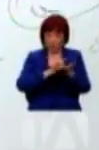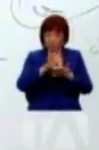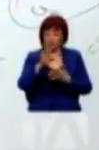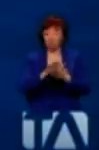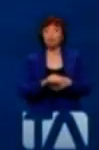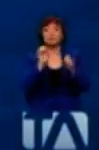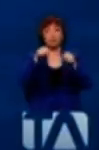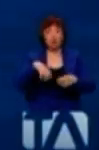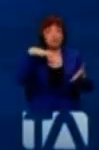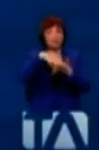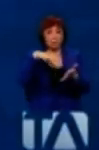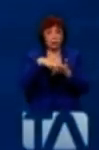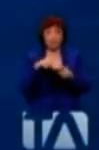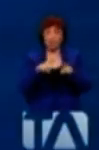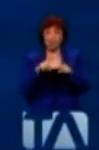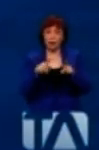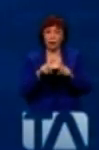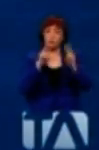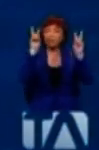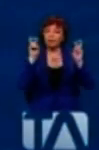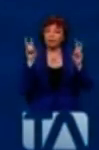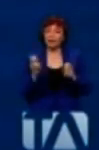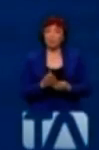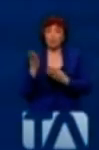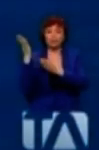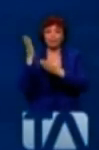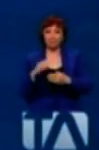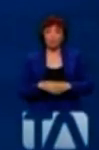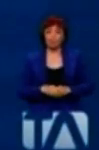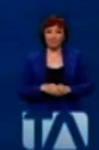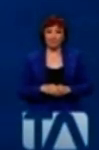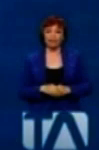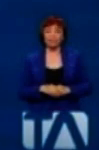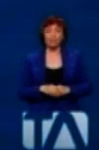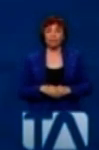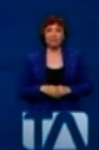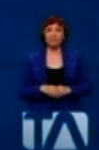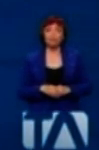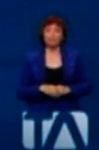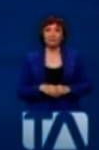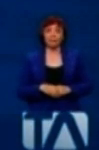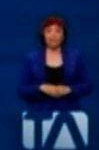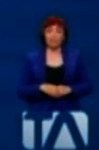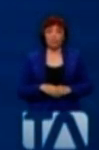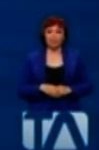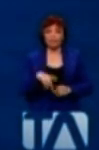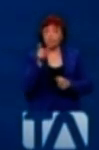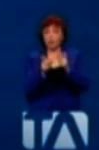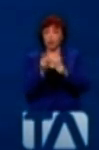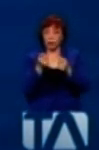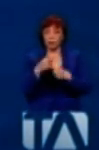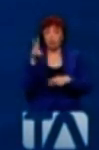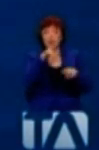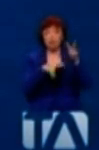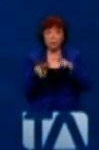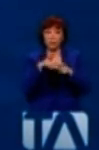5 carreras, estableciendo el orden de prioridad entre el 31 de julio y el 4 de agosto. Entre el 7 y el 10 de agosto, los postulantes pueden revisar si